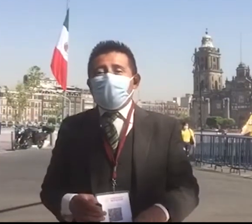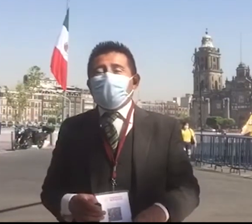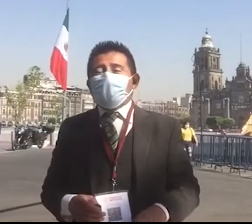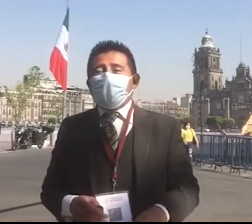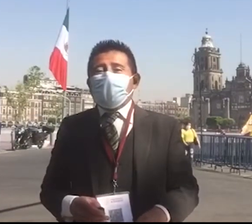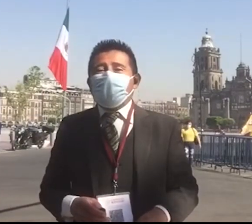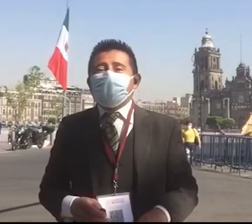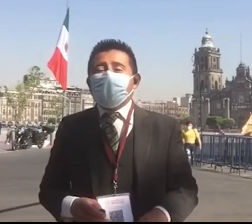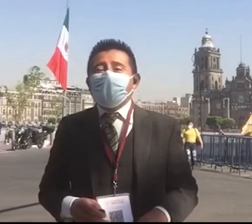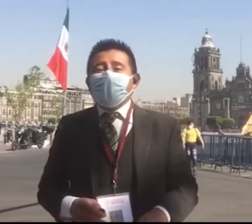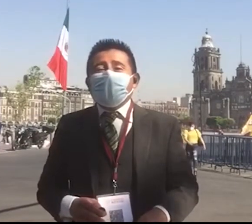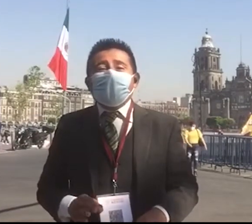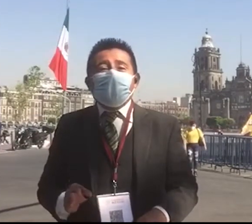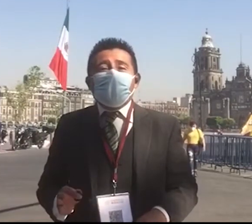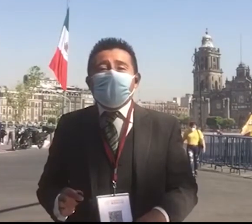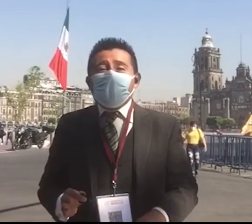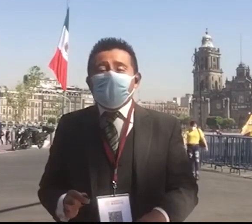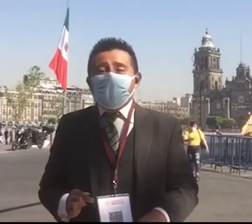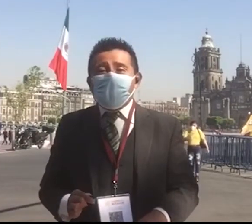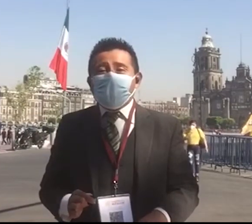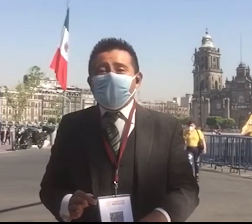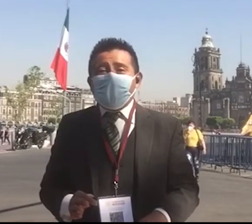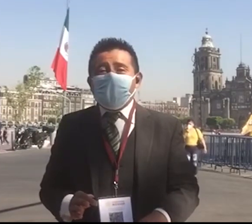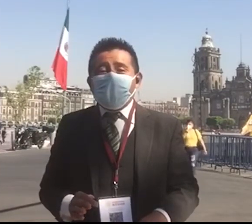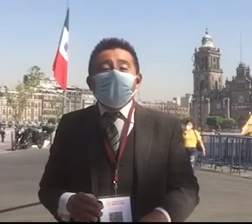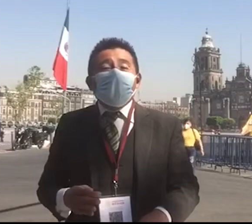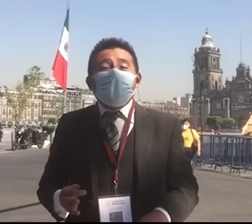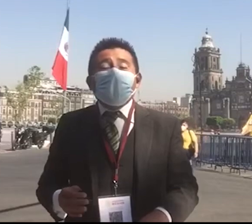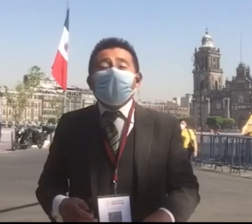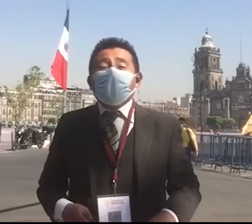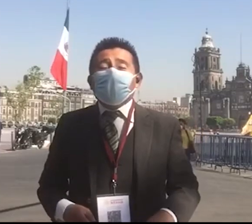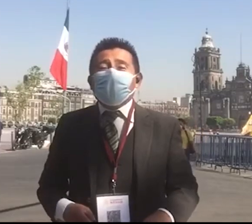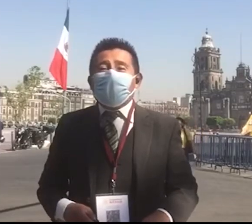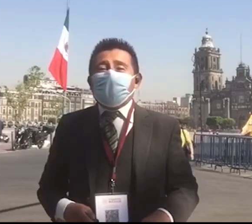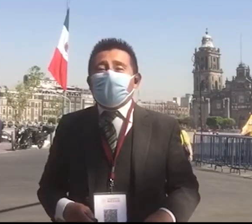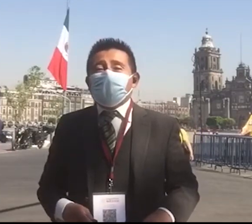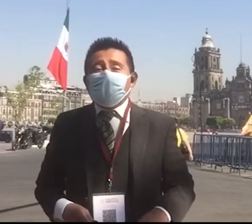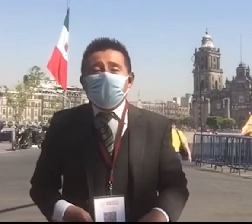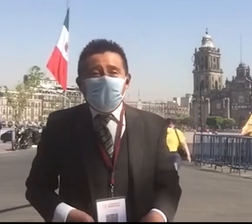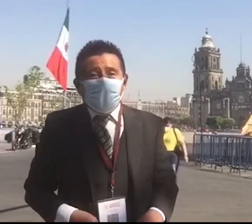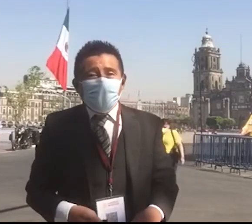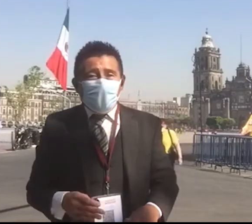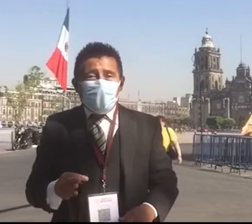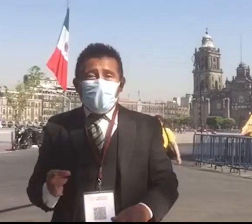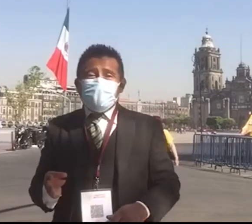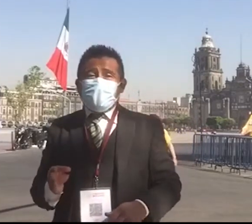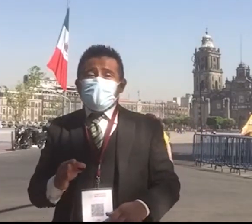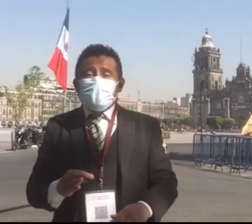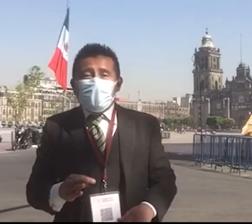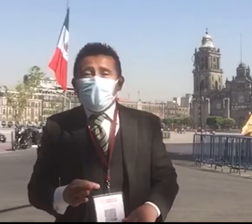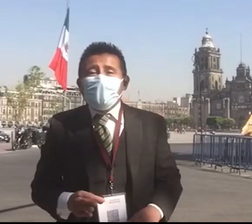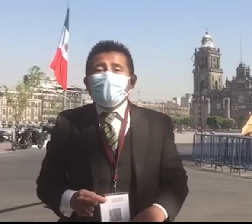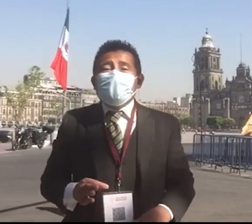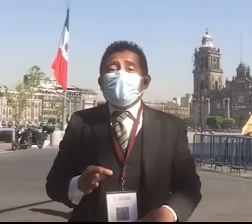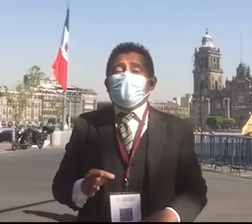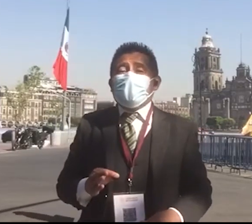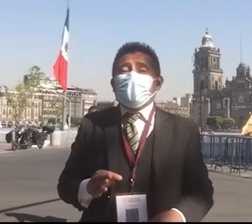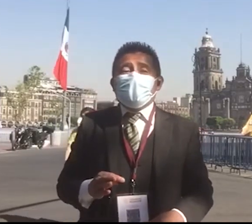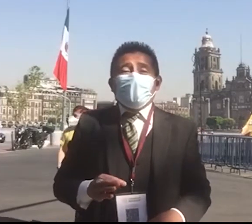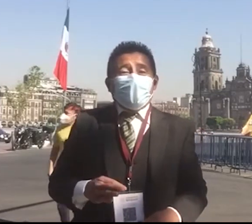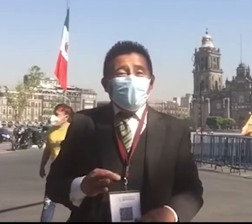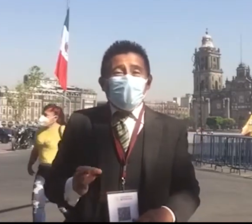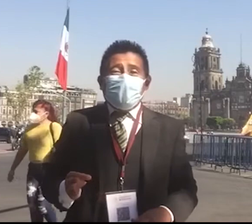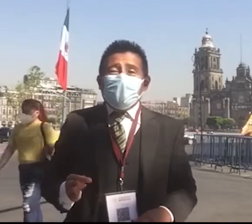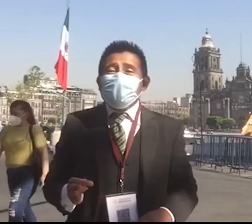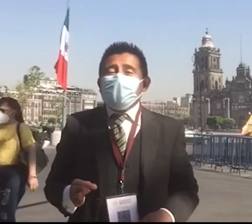cual le puso en la mesa el apoyar programas para que los centroamericanos, específicamente de Honduras y de El Salvador, se